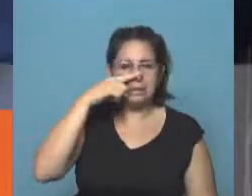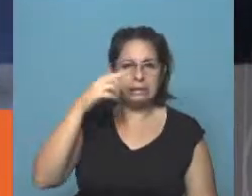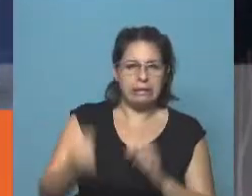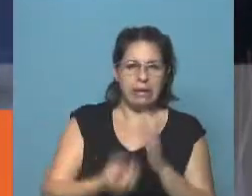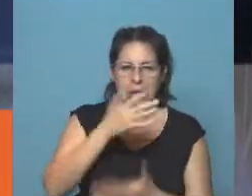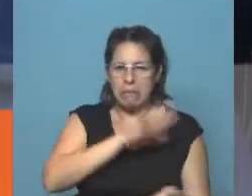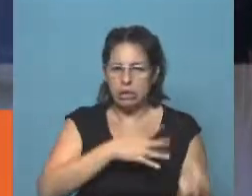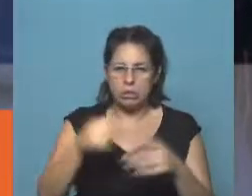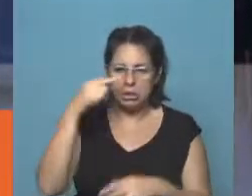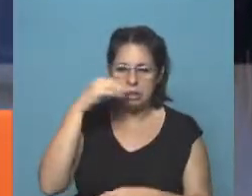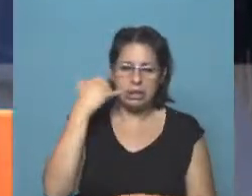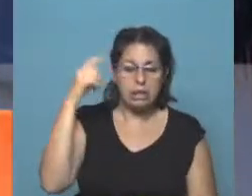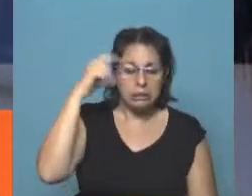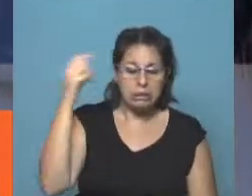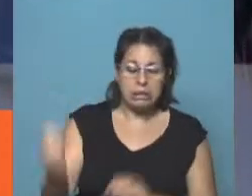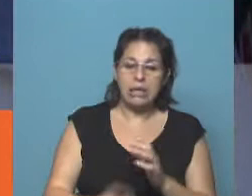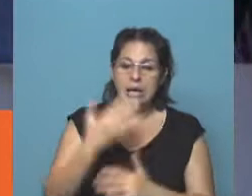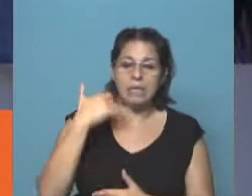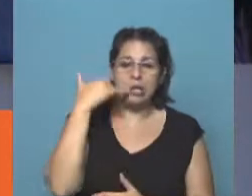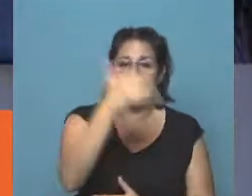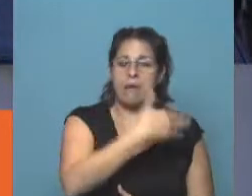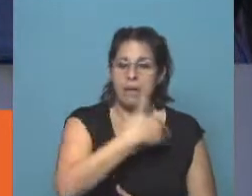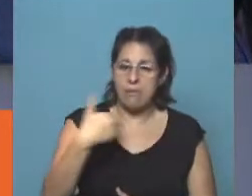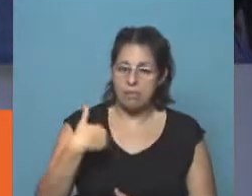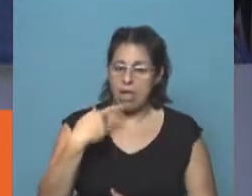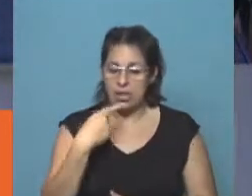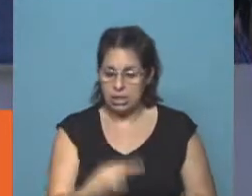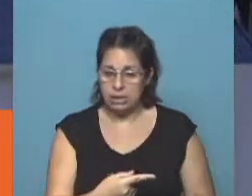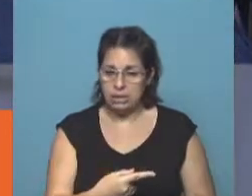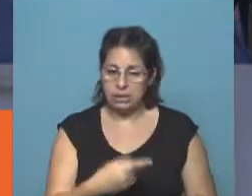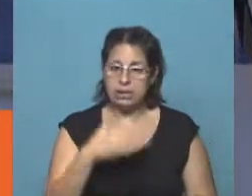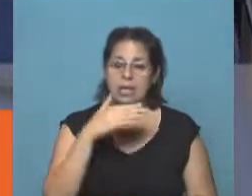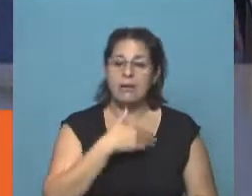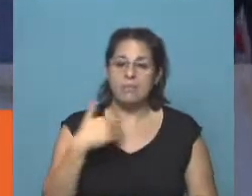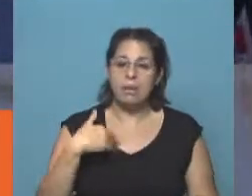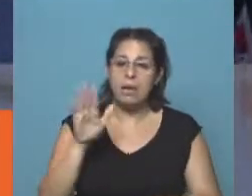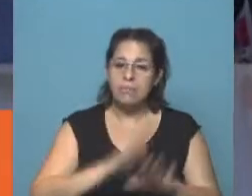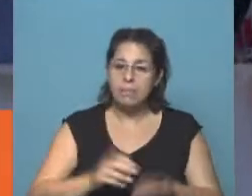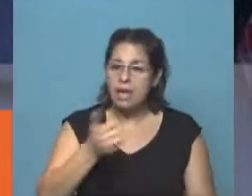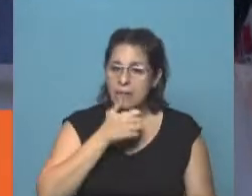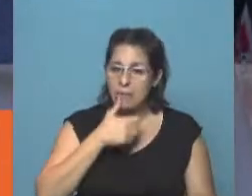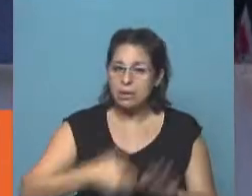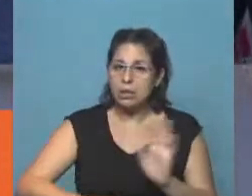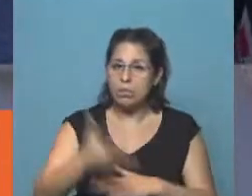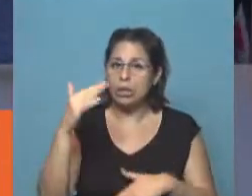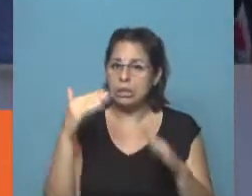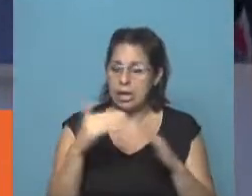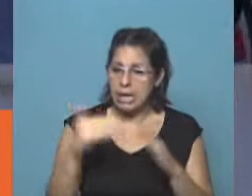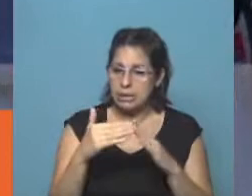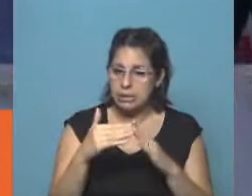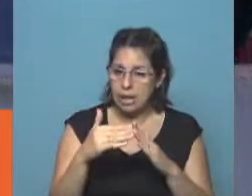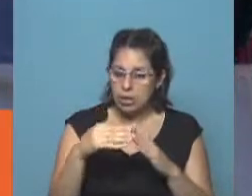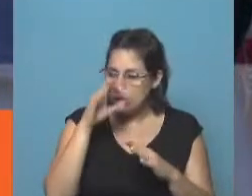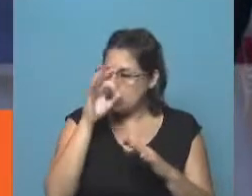más o menos, 7 y 10, que llama a la madre diciéndole, ma, prepará las cosas del mate que estoy yendo para casa. Después...